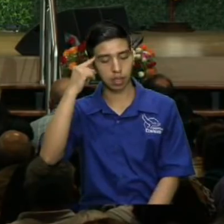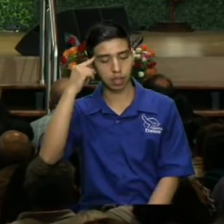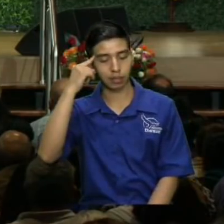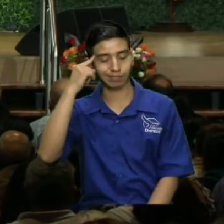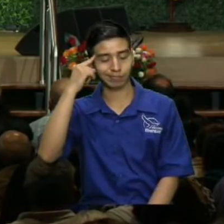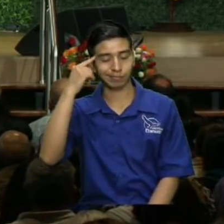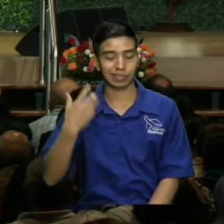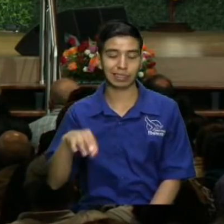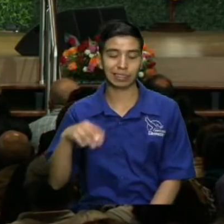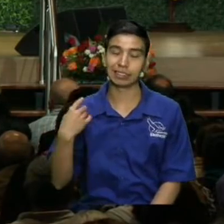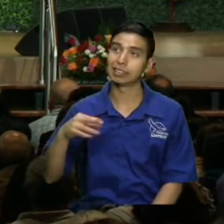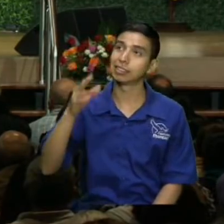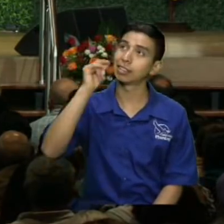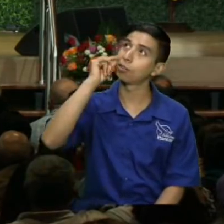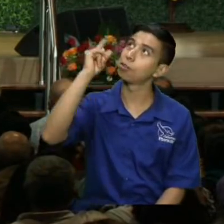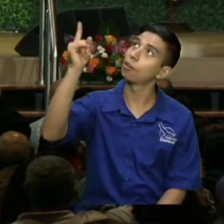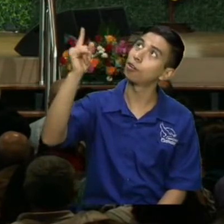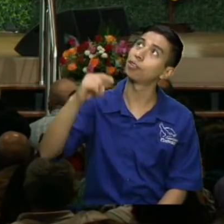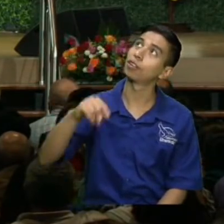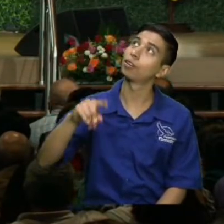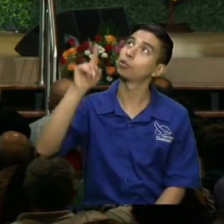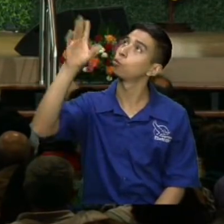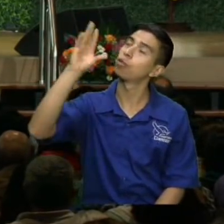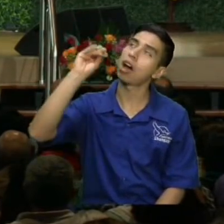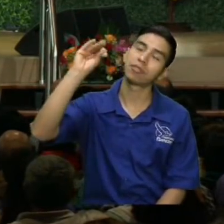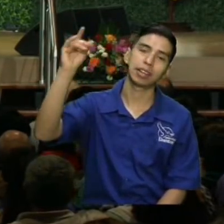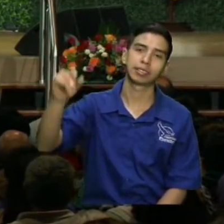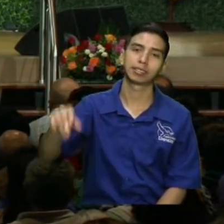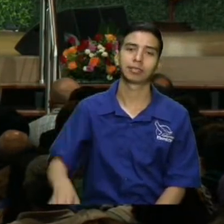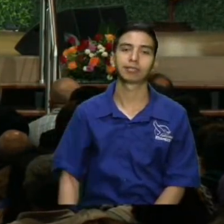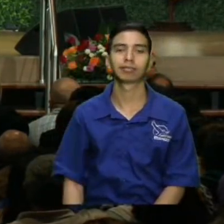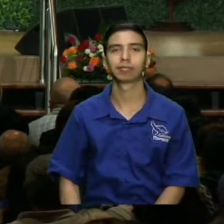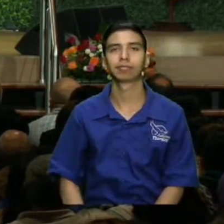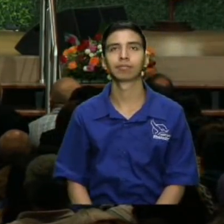mi mujer nunca me ha molestado en esas cosas. En otras sí, pero en esas no.